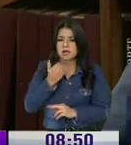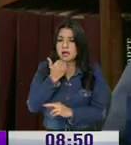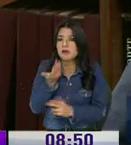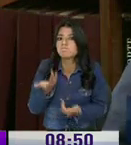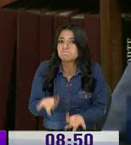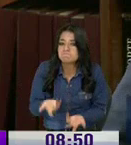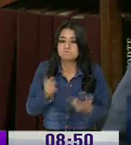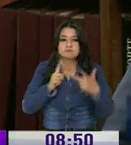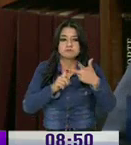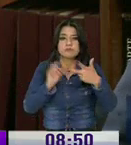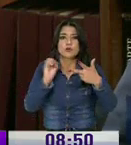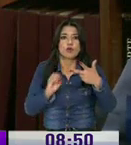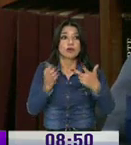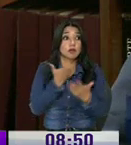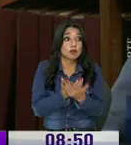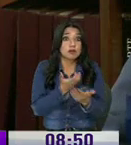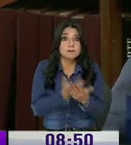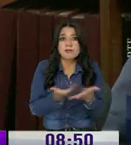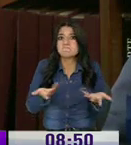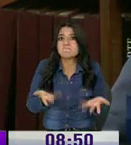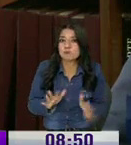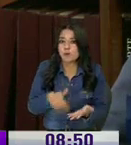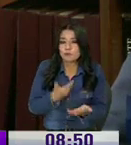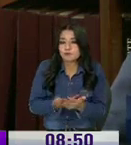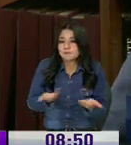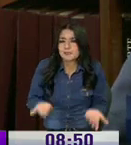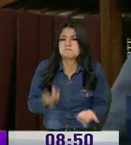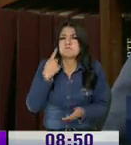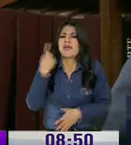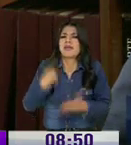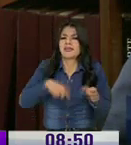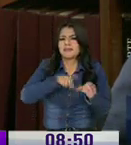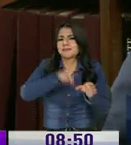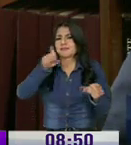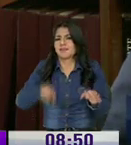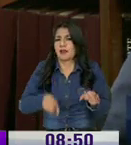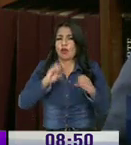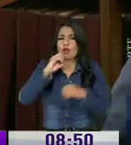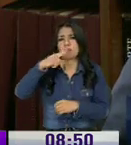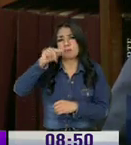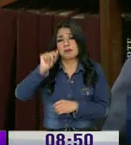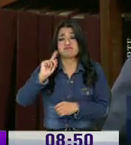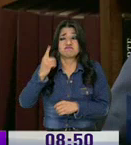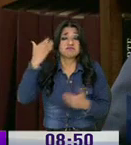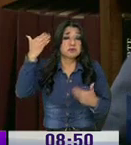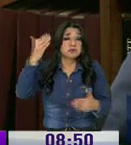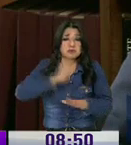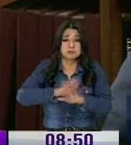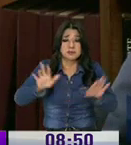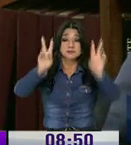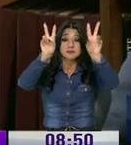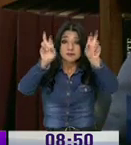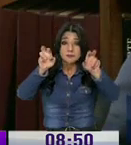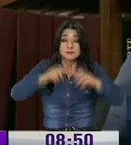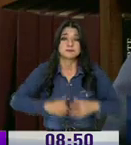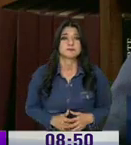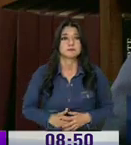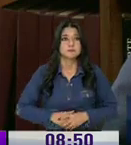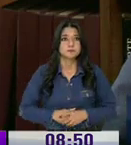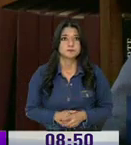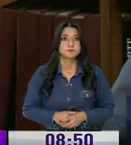justificativo económico. Creo que es puramente político. Y claro,